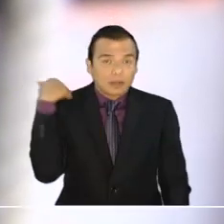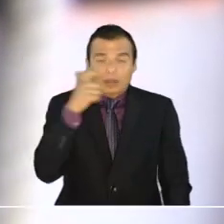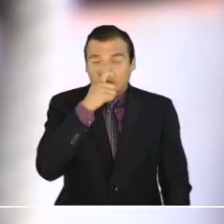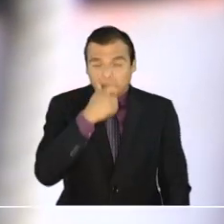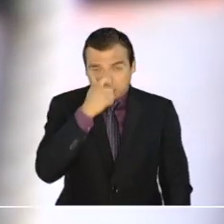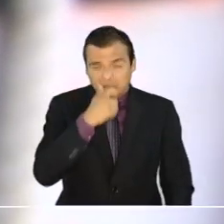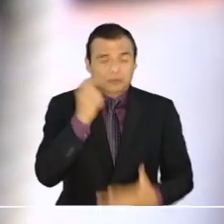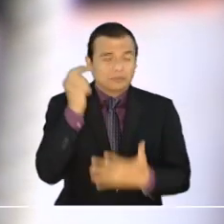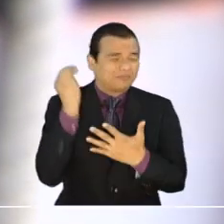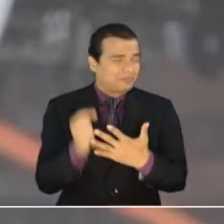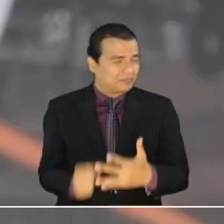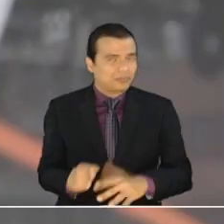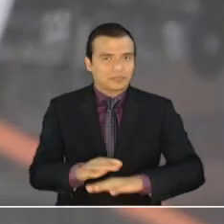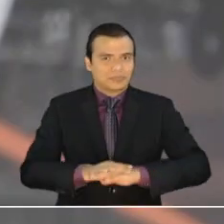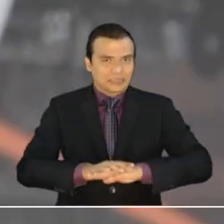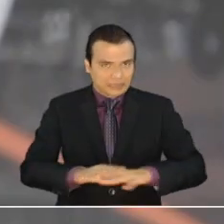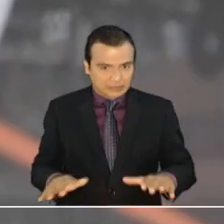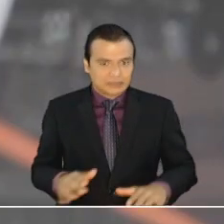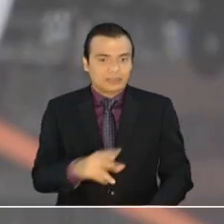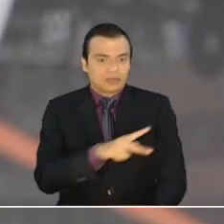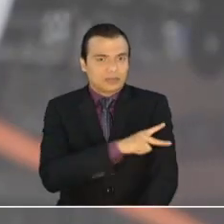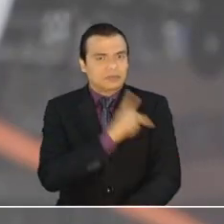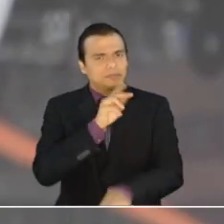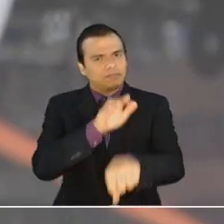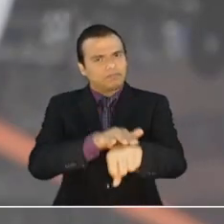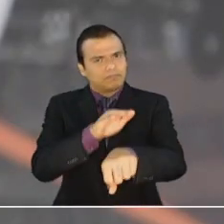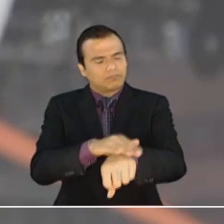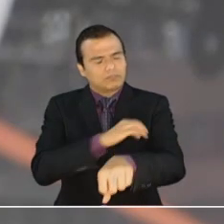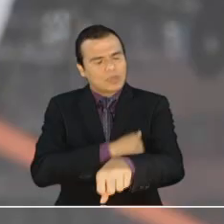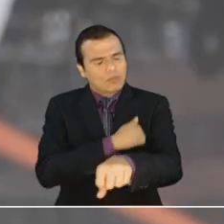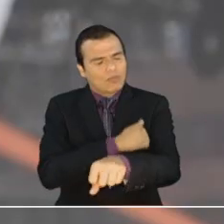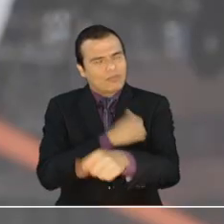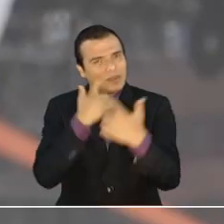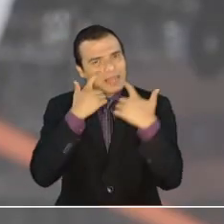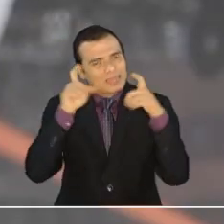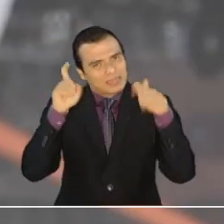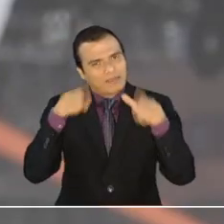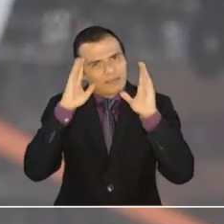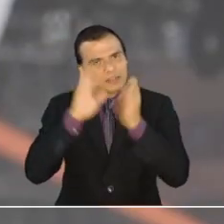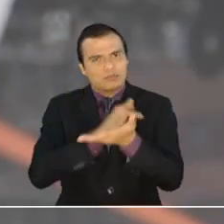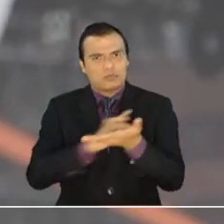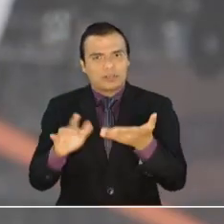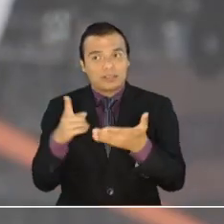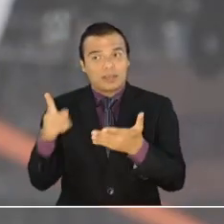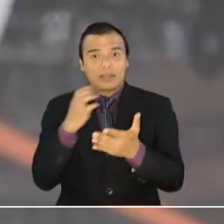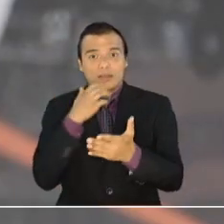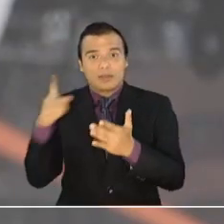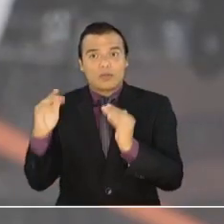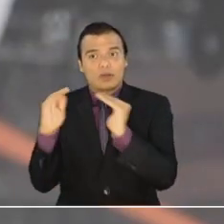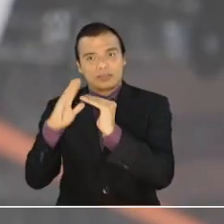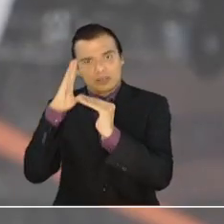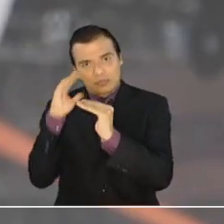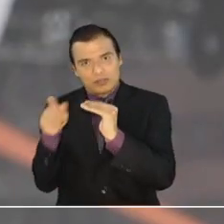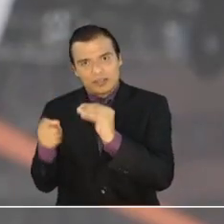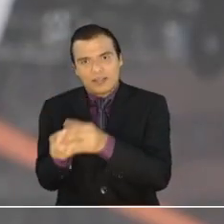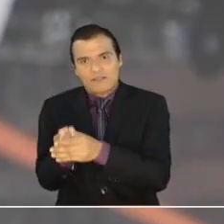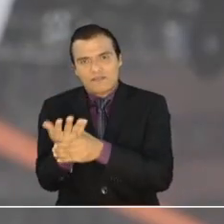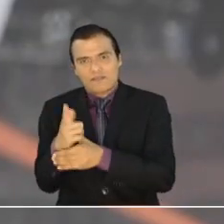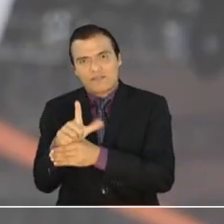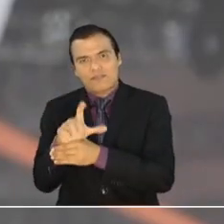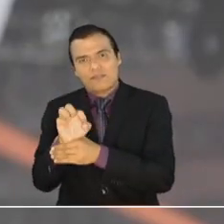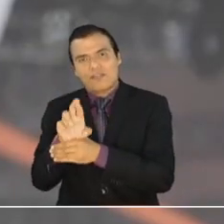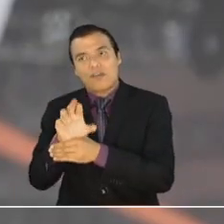visitó la estación de la flora se encontró un brote de contagio de tuberculosis en la estación de policía de la flora ya que se tuvo